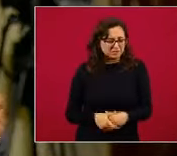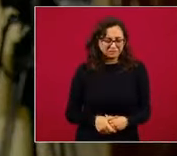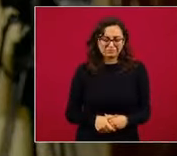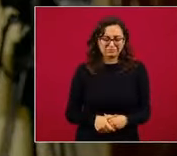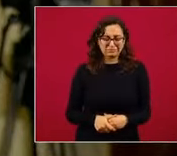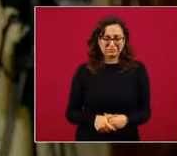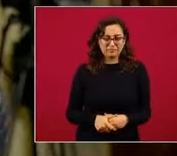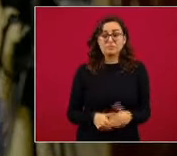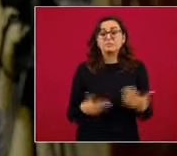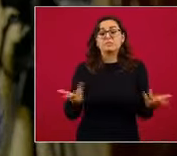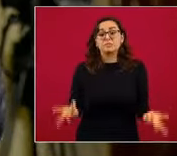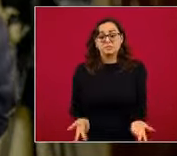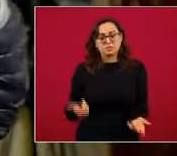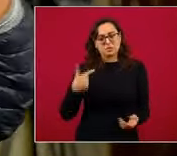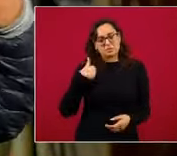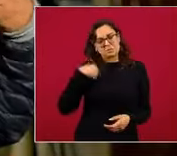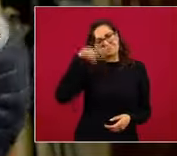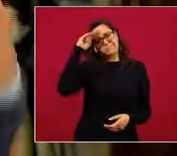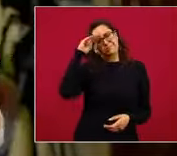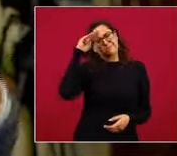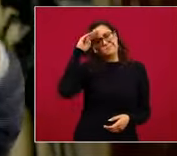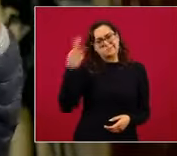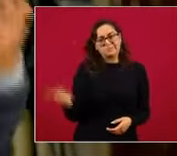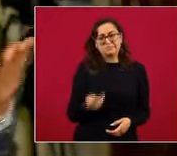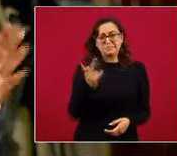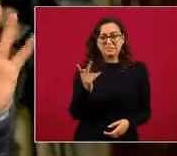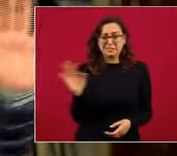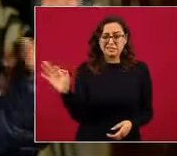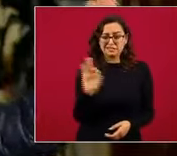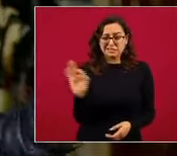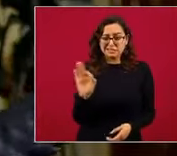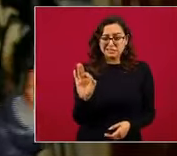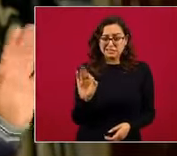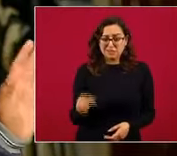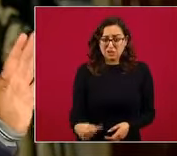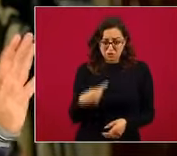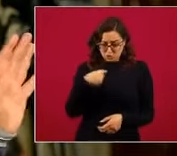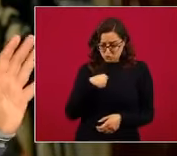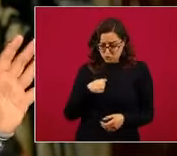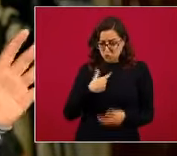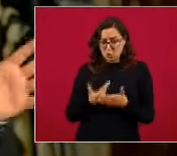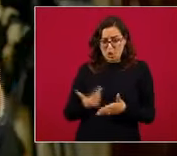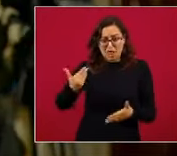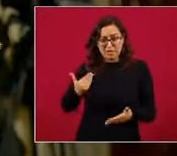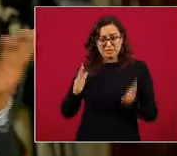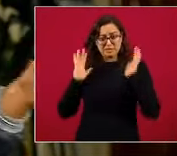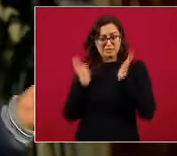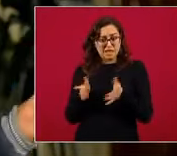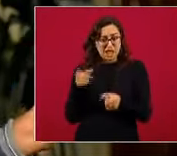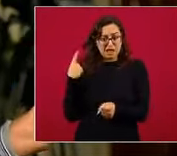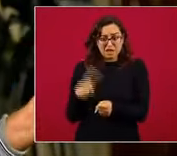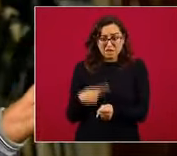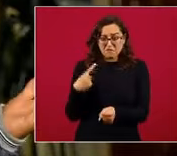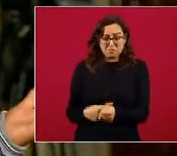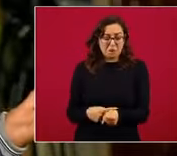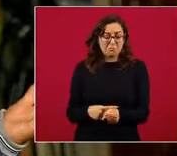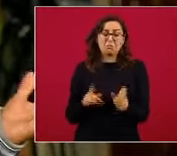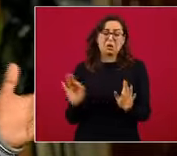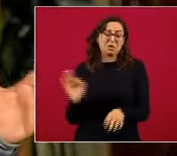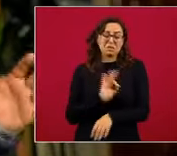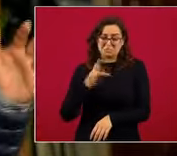lógica, es, bueno, en mi caso, si yo ya lo tuve, no presenté